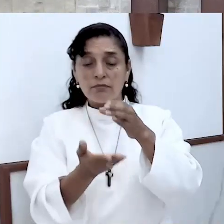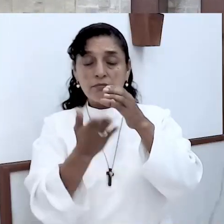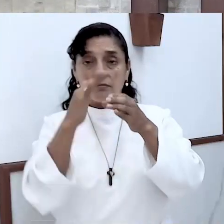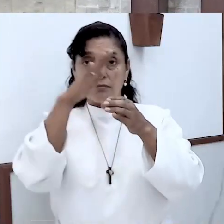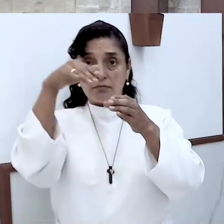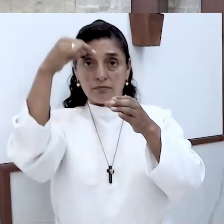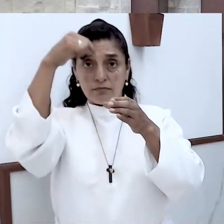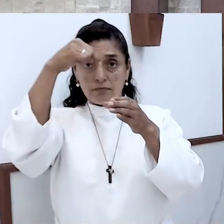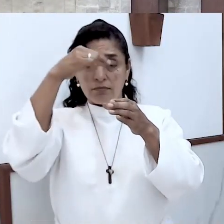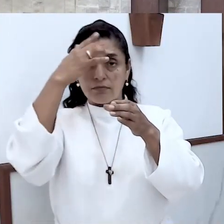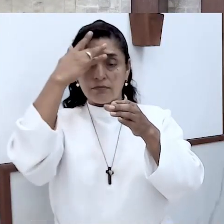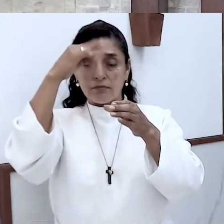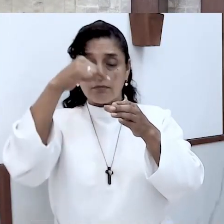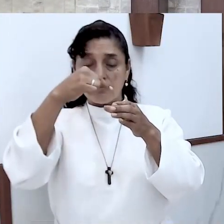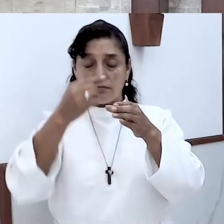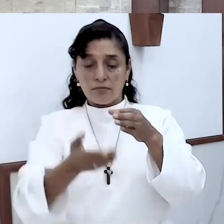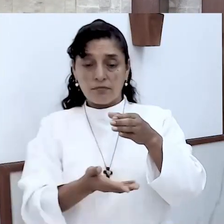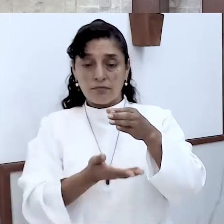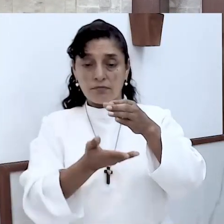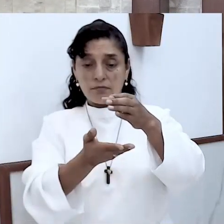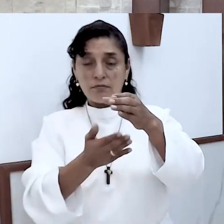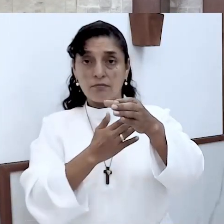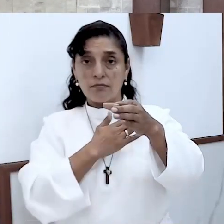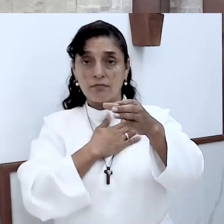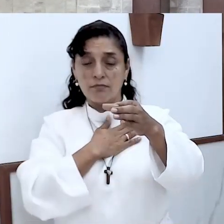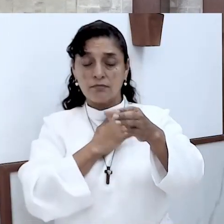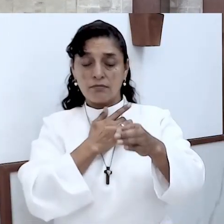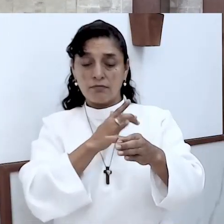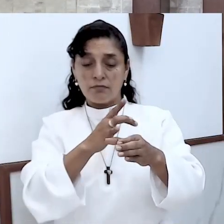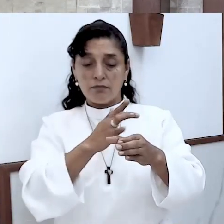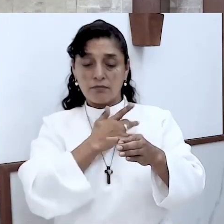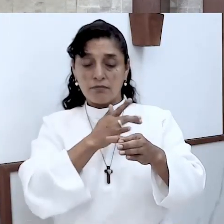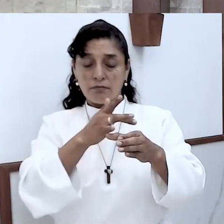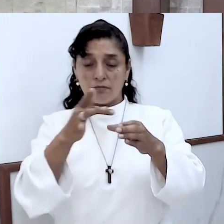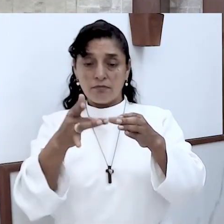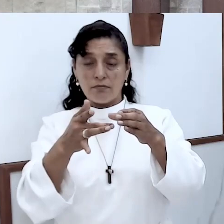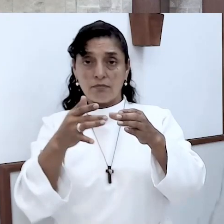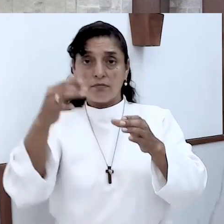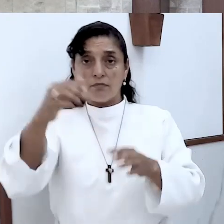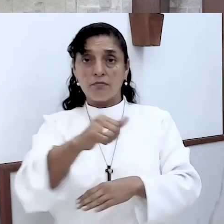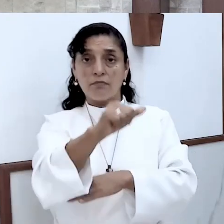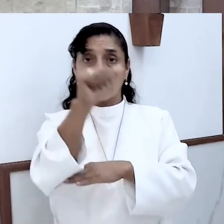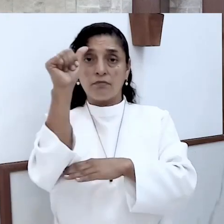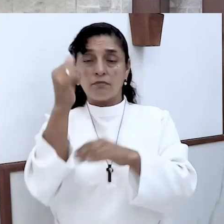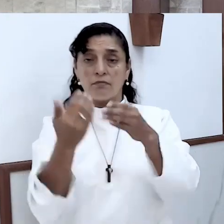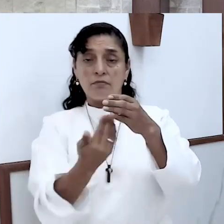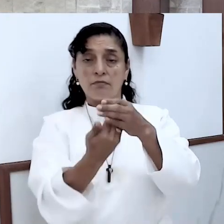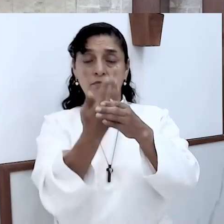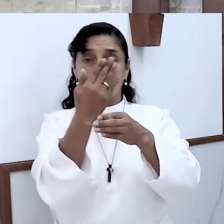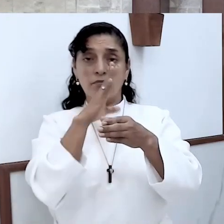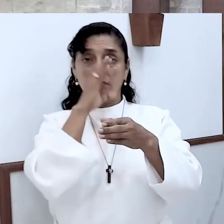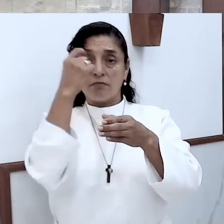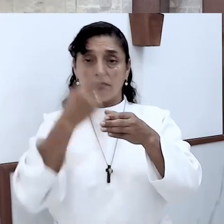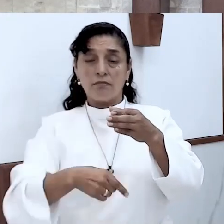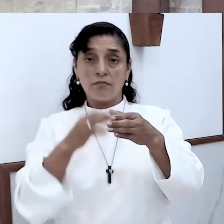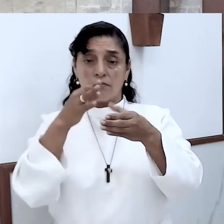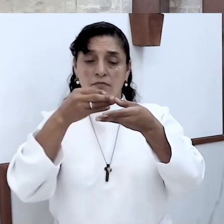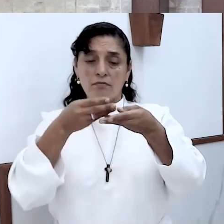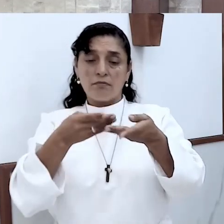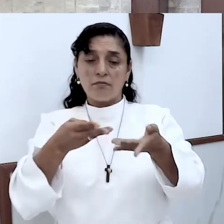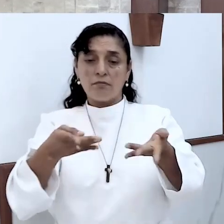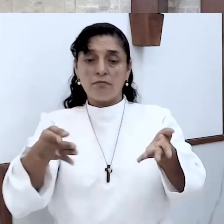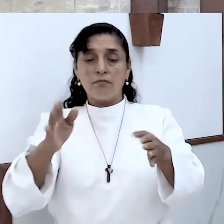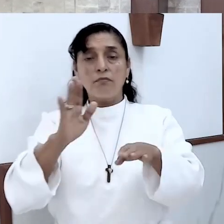y beban todos de él, porque este es el cáliz de mi sangre, sangre de la alianza nueva y eterna, que